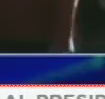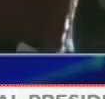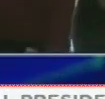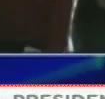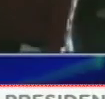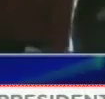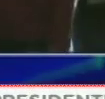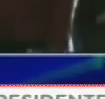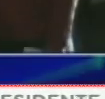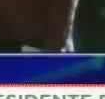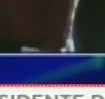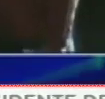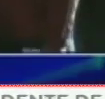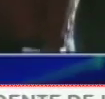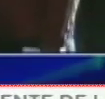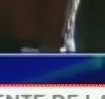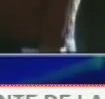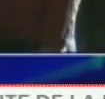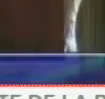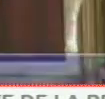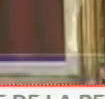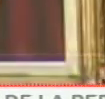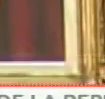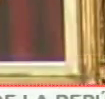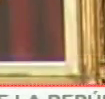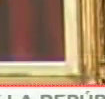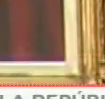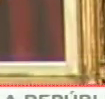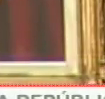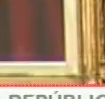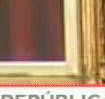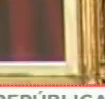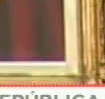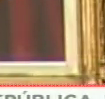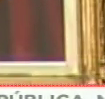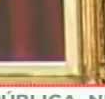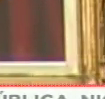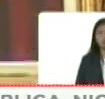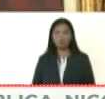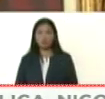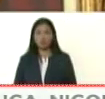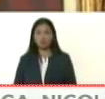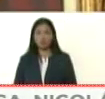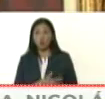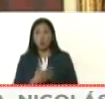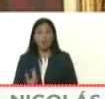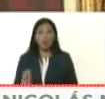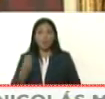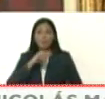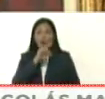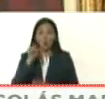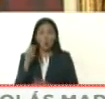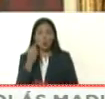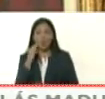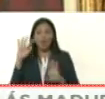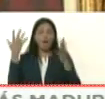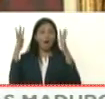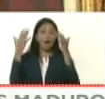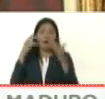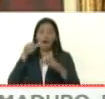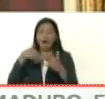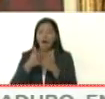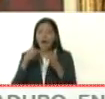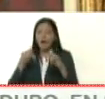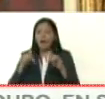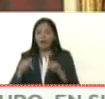mucho. Yo los quiero mucho a ustedes también, al pueblo del estado Lara, y le damos un aplauso desde aquí. Almirante